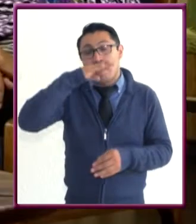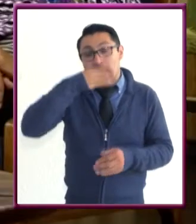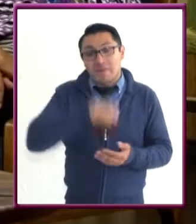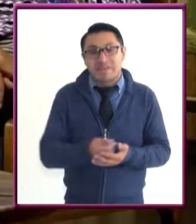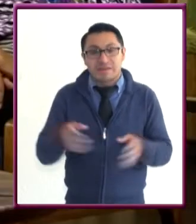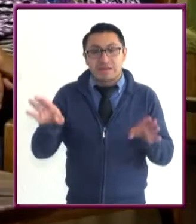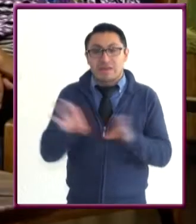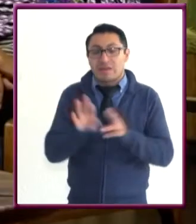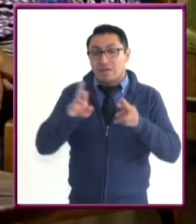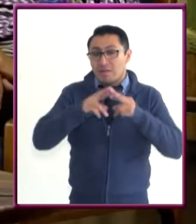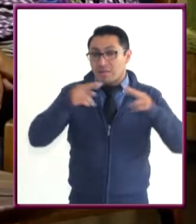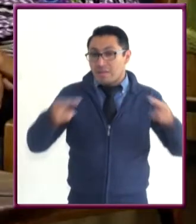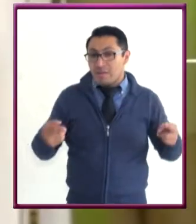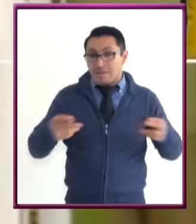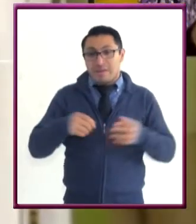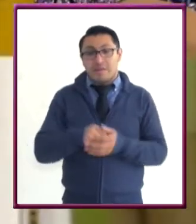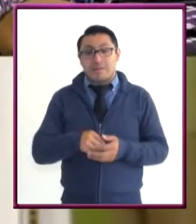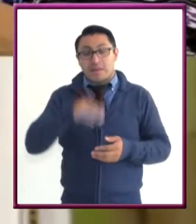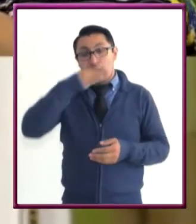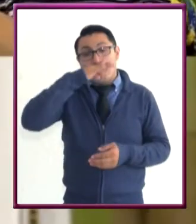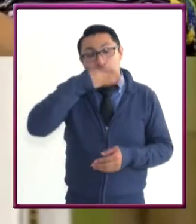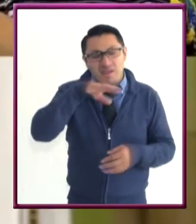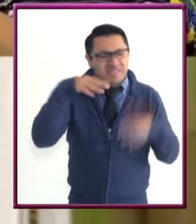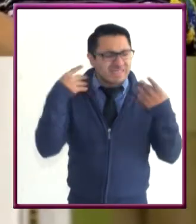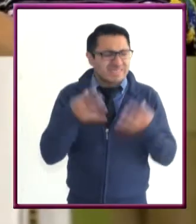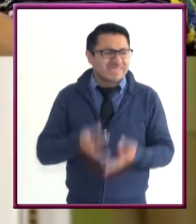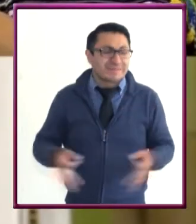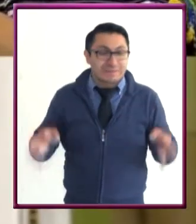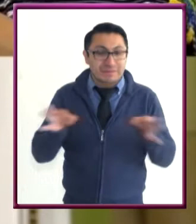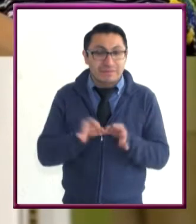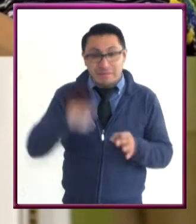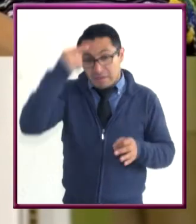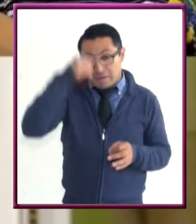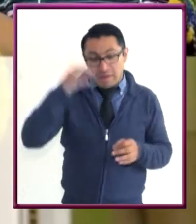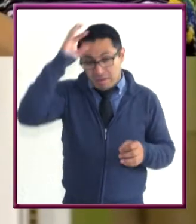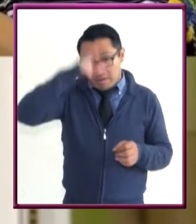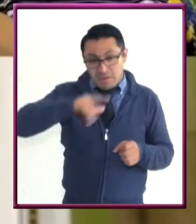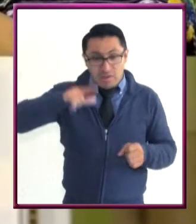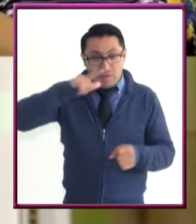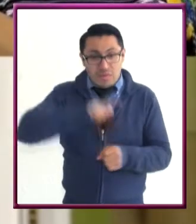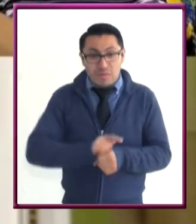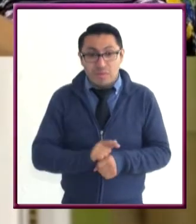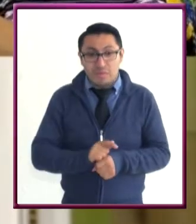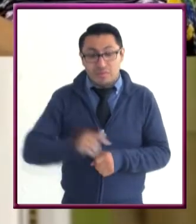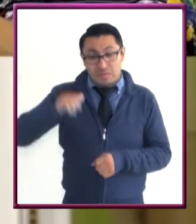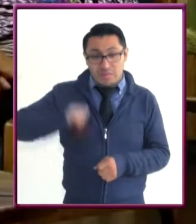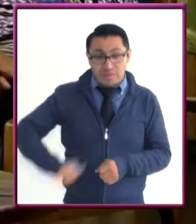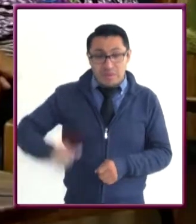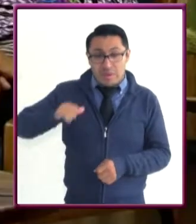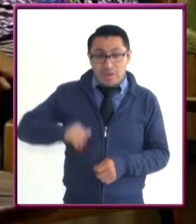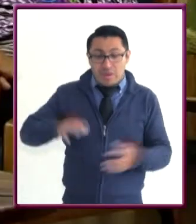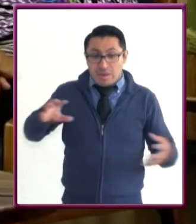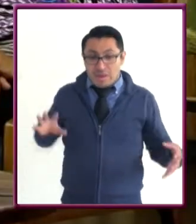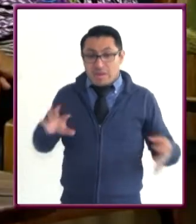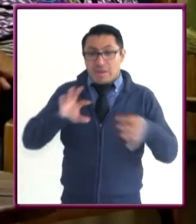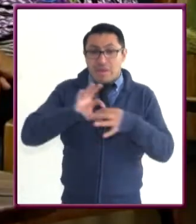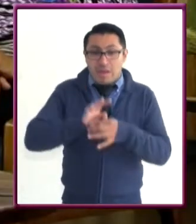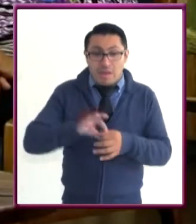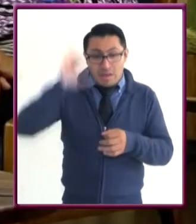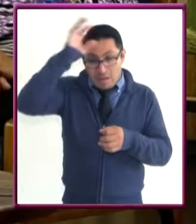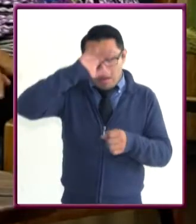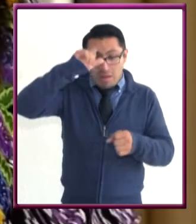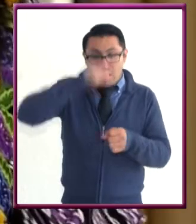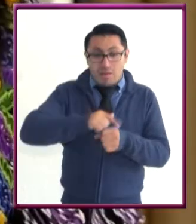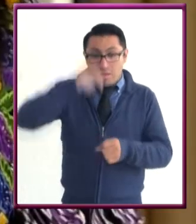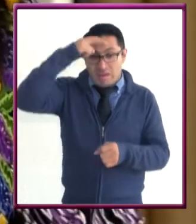transgénico. ¿Cómo se relaciona el maíz, este ingrediente tan importante para nuestra cultura y además desde nuestros ancestros, con la cultura de